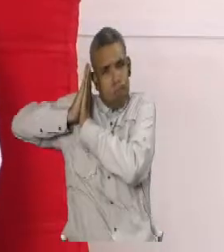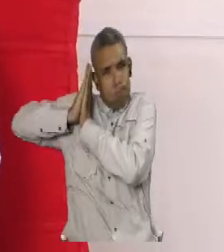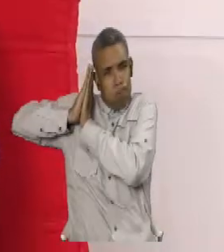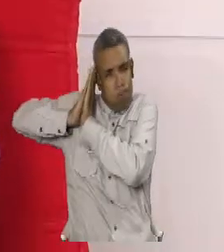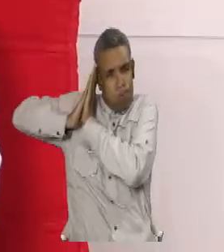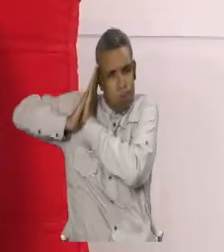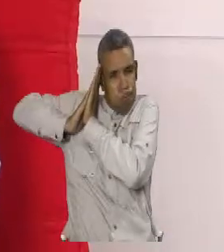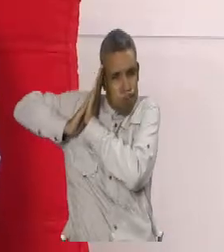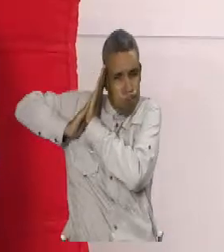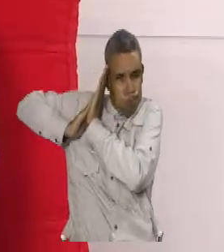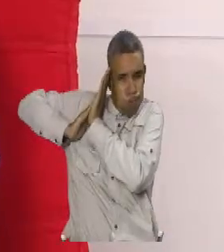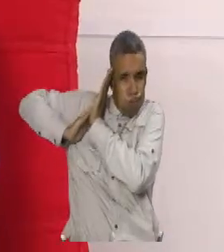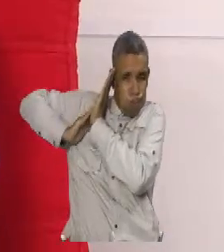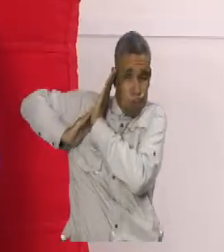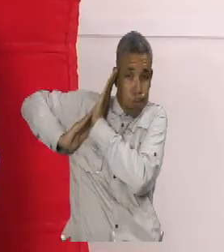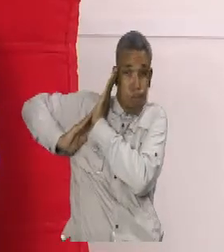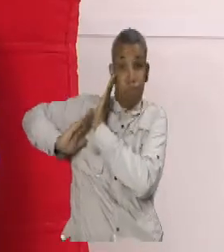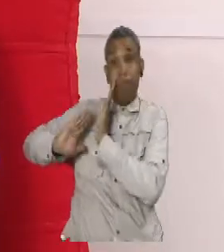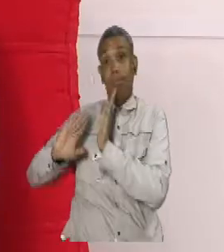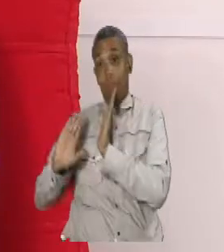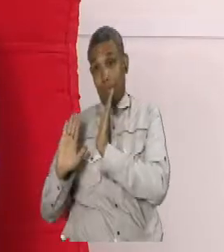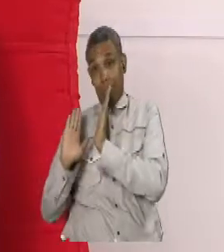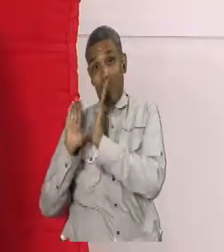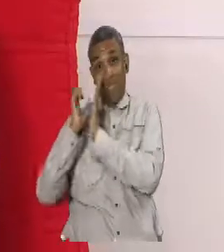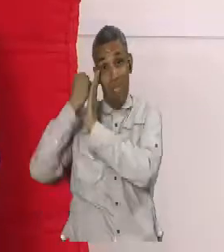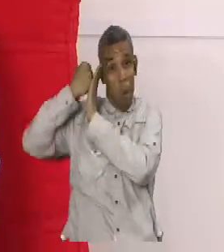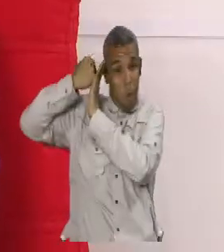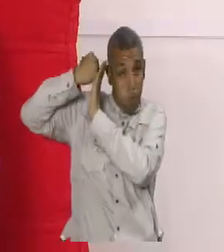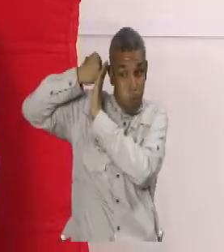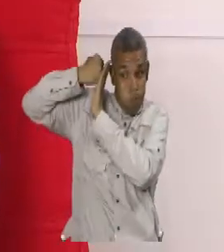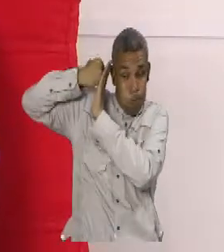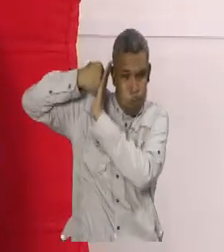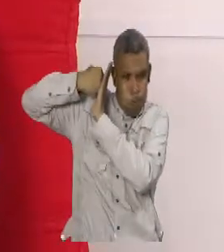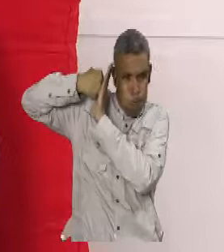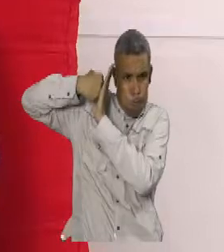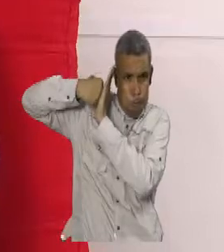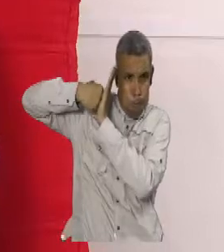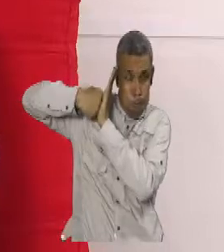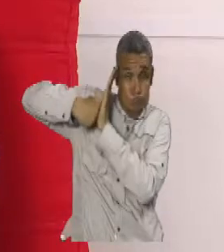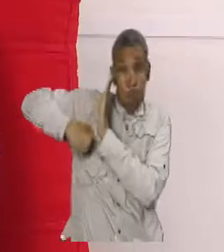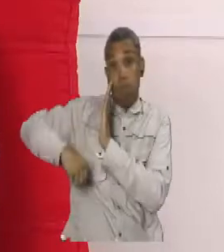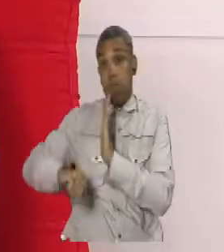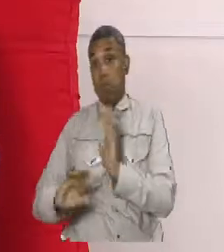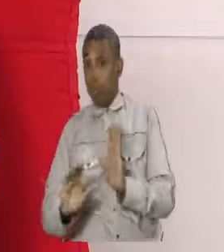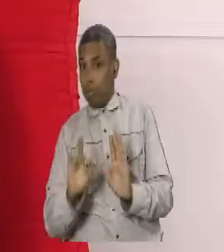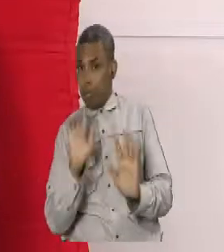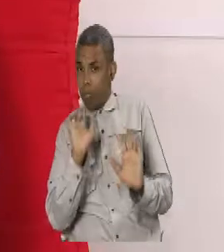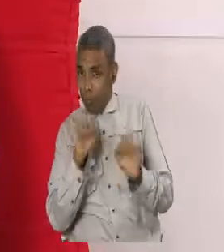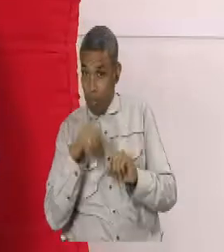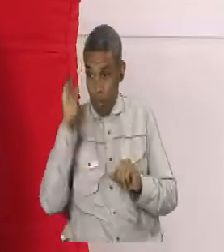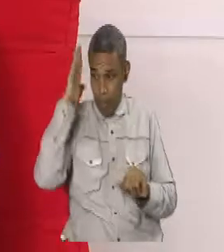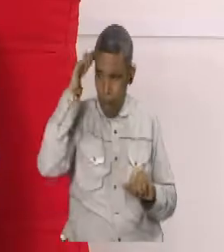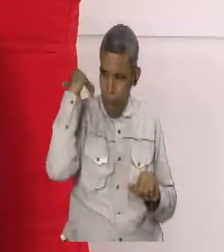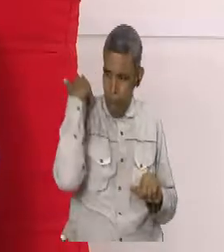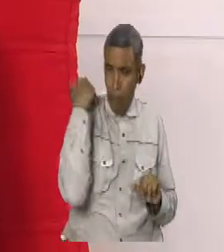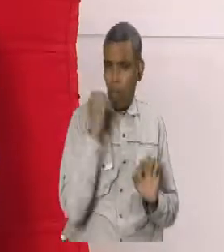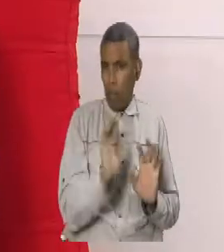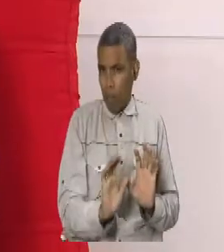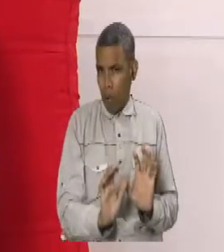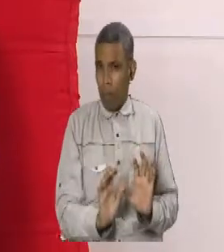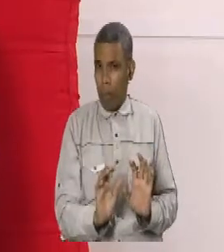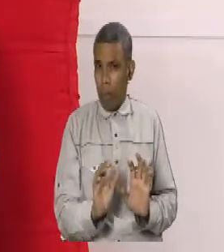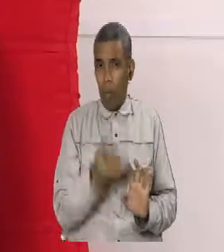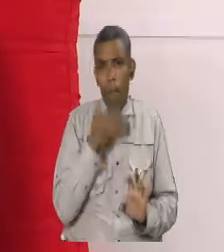Por favor, tienen que hacerlo. Sí. Pero que lo hagamos de una forma adecuada, con los medios adecuados y con un profesional en la estética de